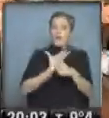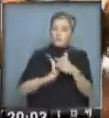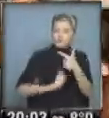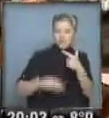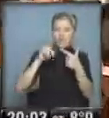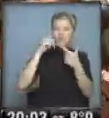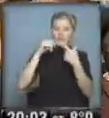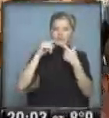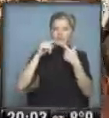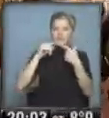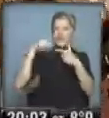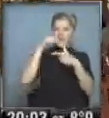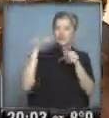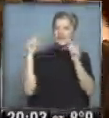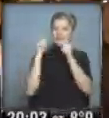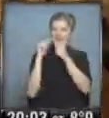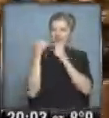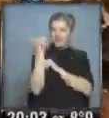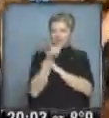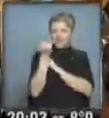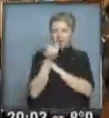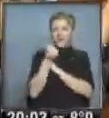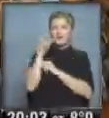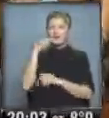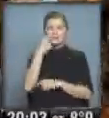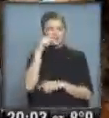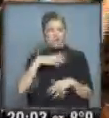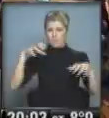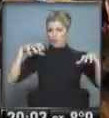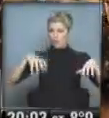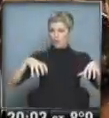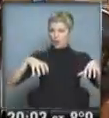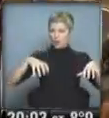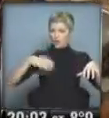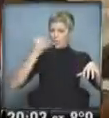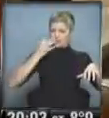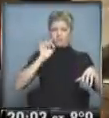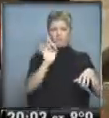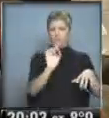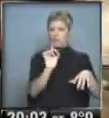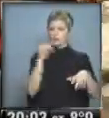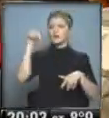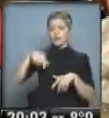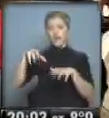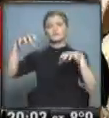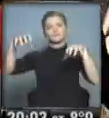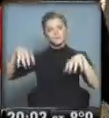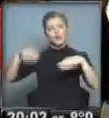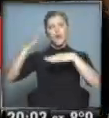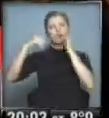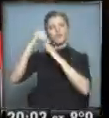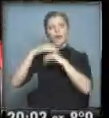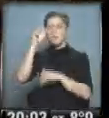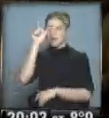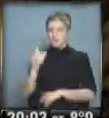lujo, al boato, permanentemente, no quiso trono y se sentó en esta sencilla y humilde silla de